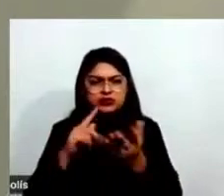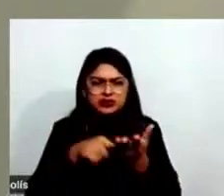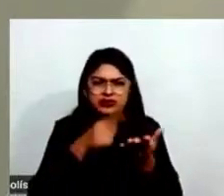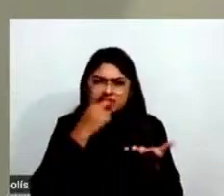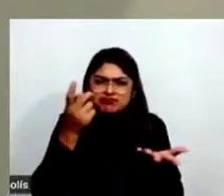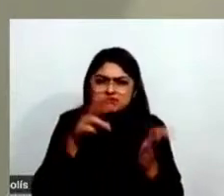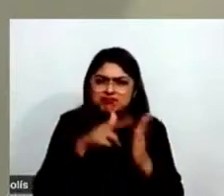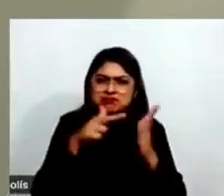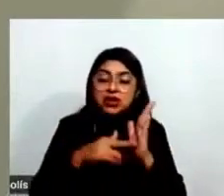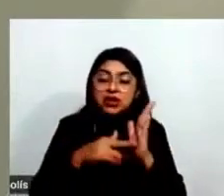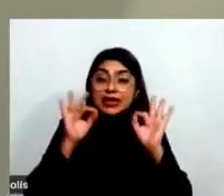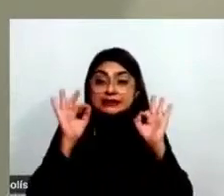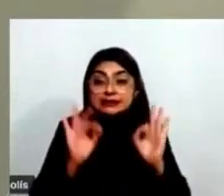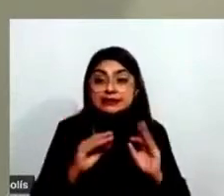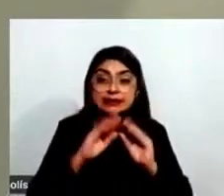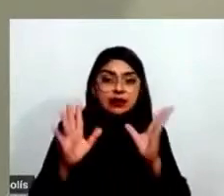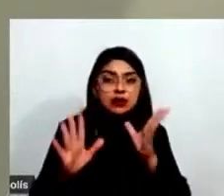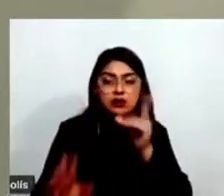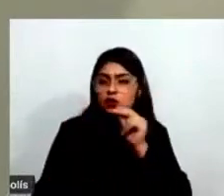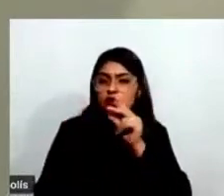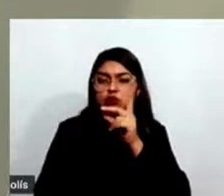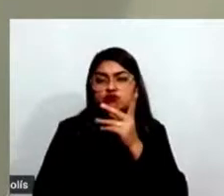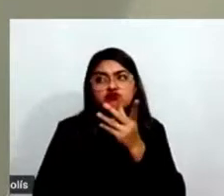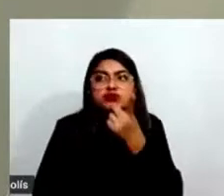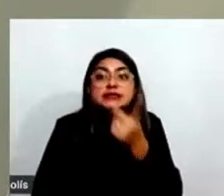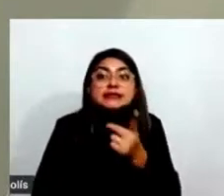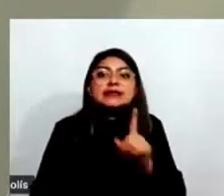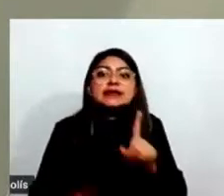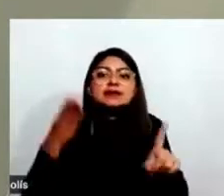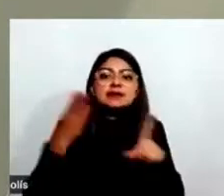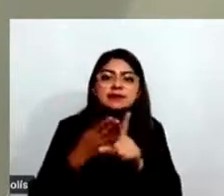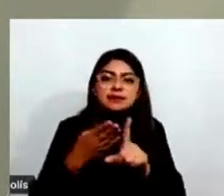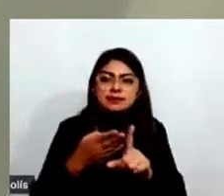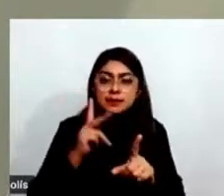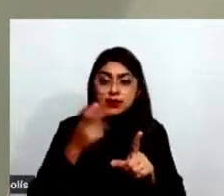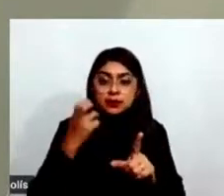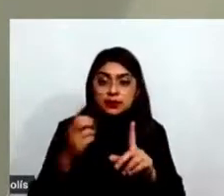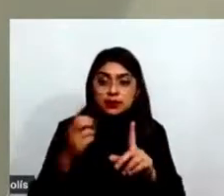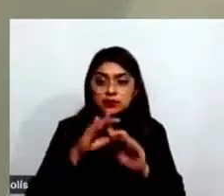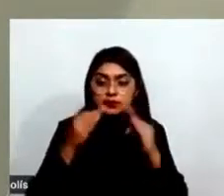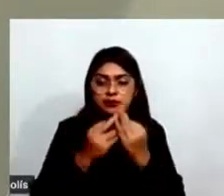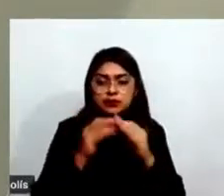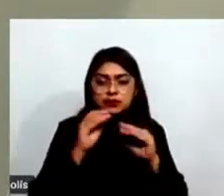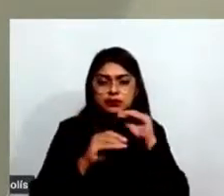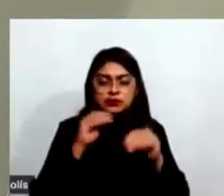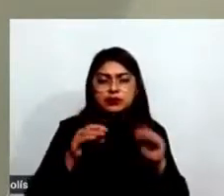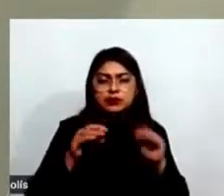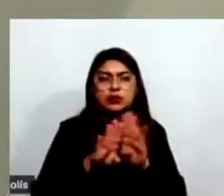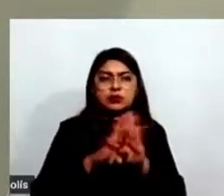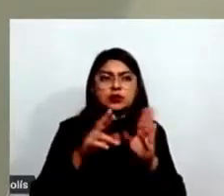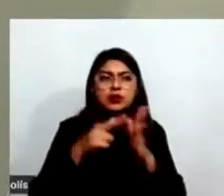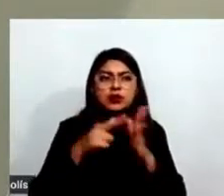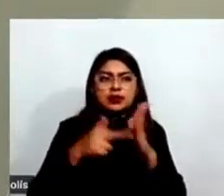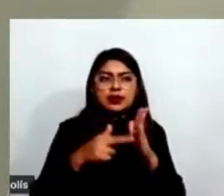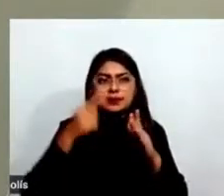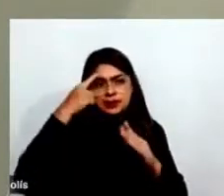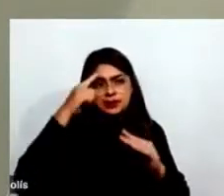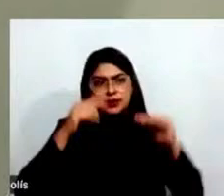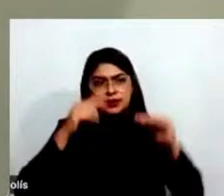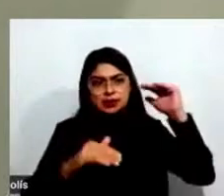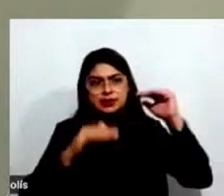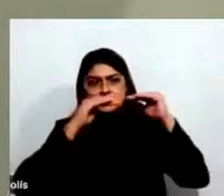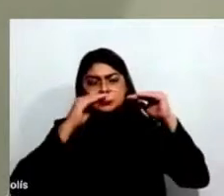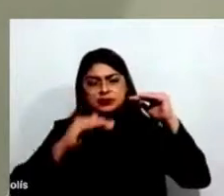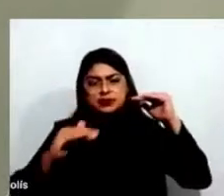ese tipo disciplinario estaba estructurado bajo una idea estrictamente jerárquica del Poder Judicial, y que esa